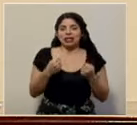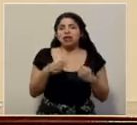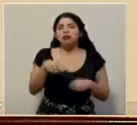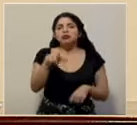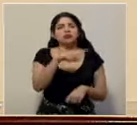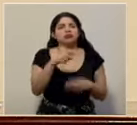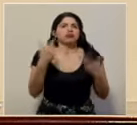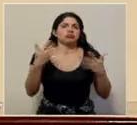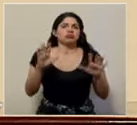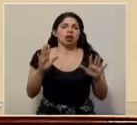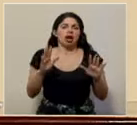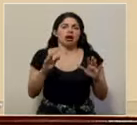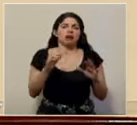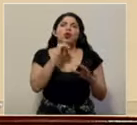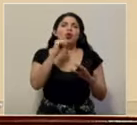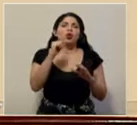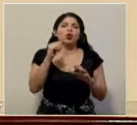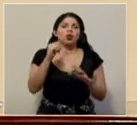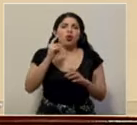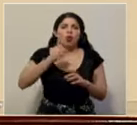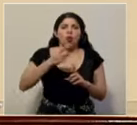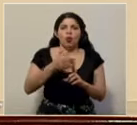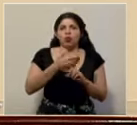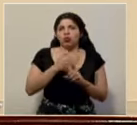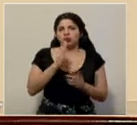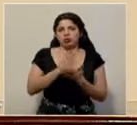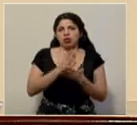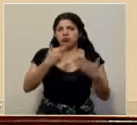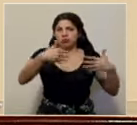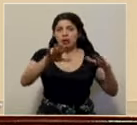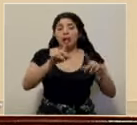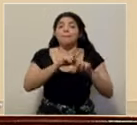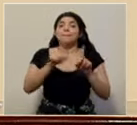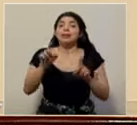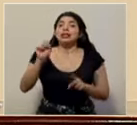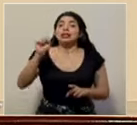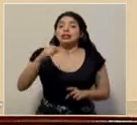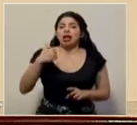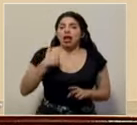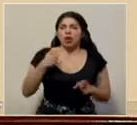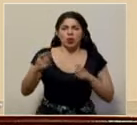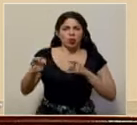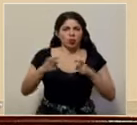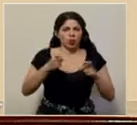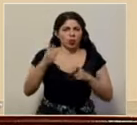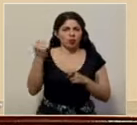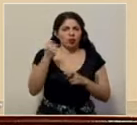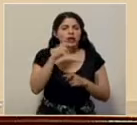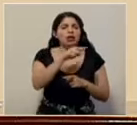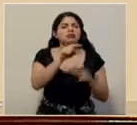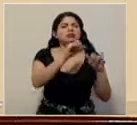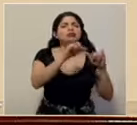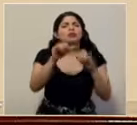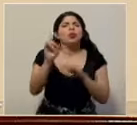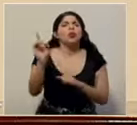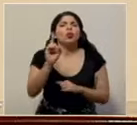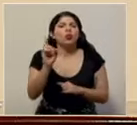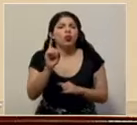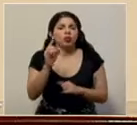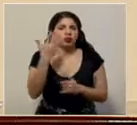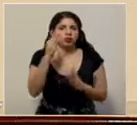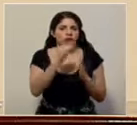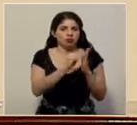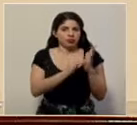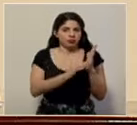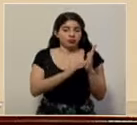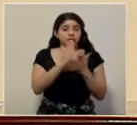están guardando orden sanitaria, pero sí estábamos con un control muy estricto de dónde estaban esas personas hospedadas.